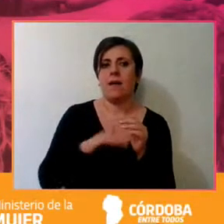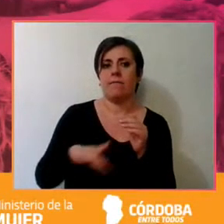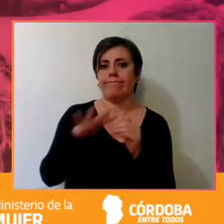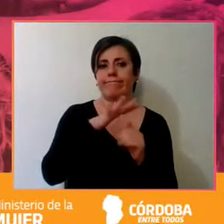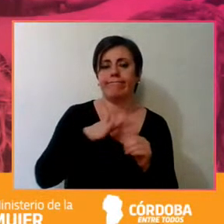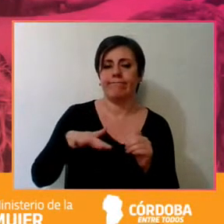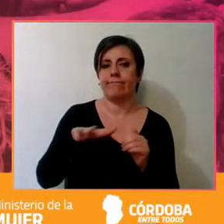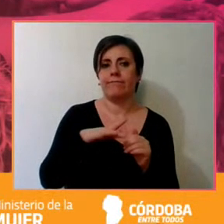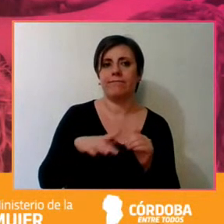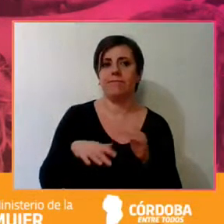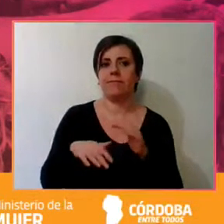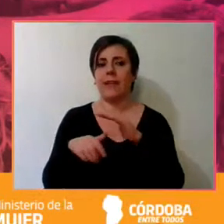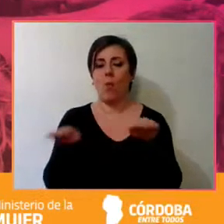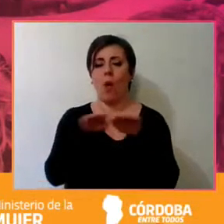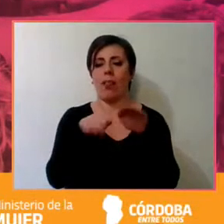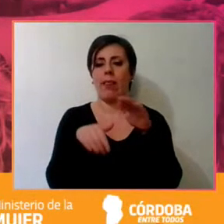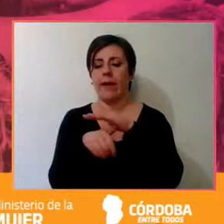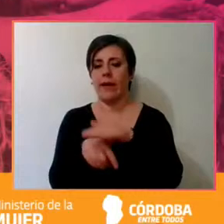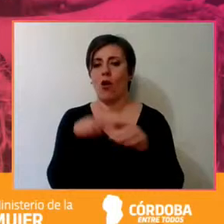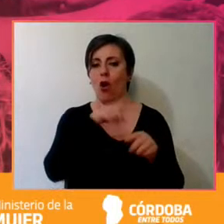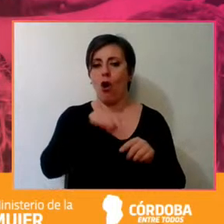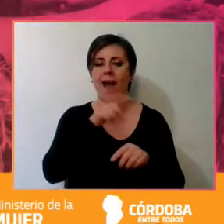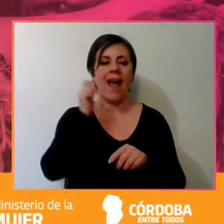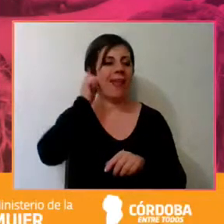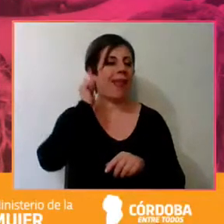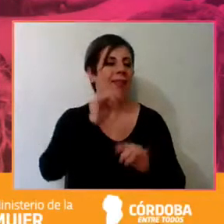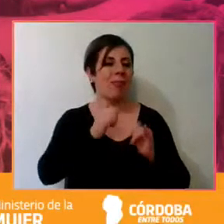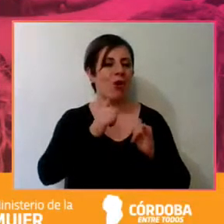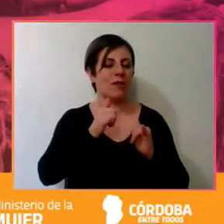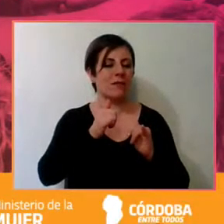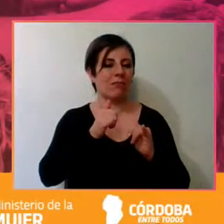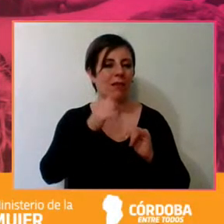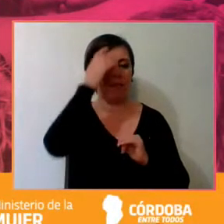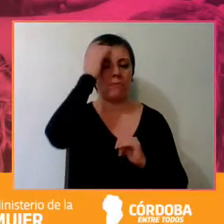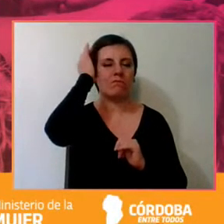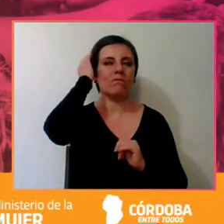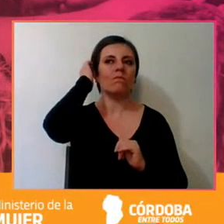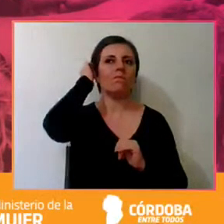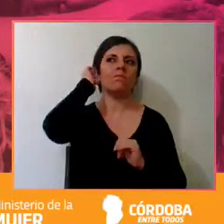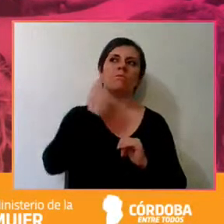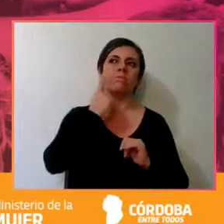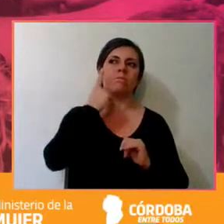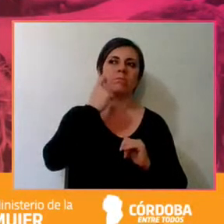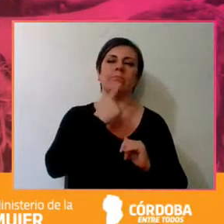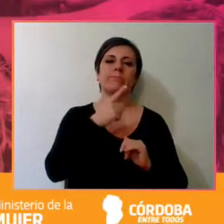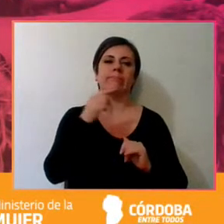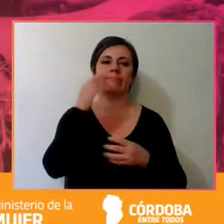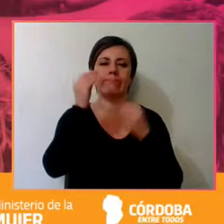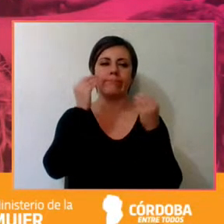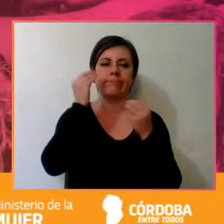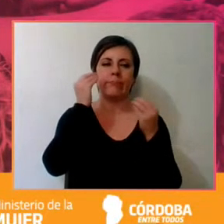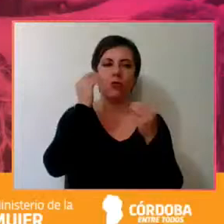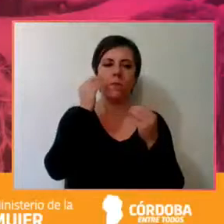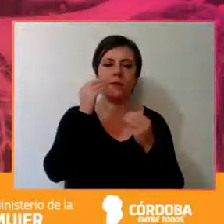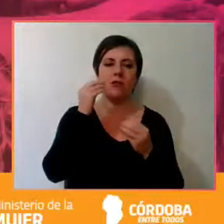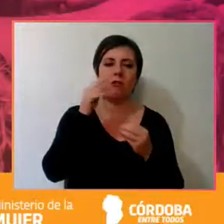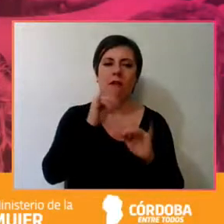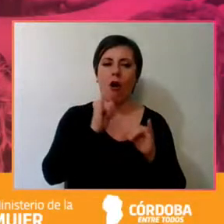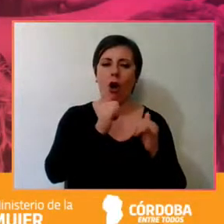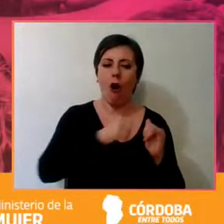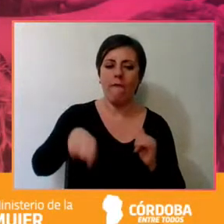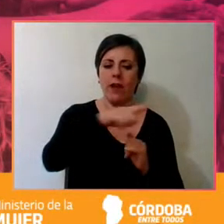la adolescencia. Nosotros vemos con preocupación que todavía en la juventud se reportan y se